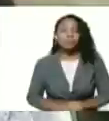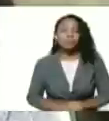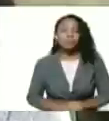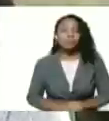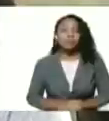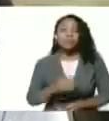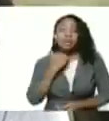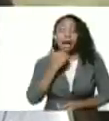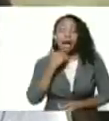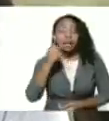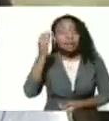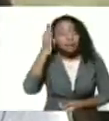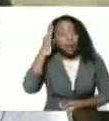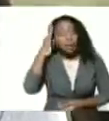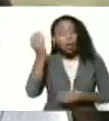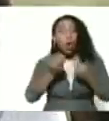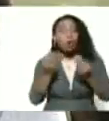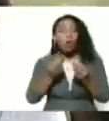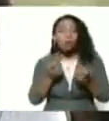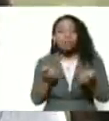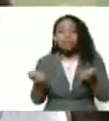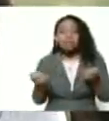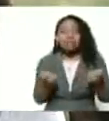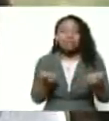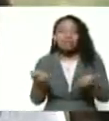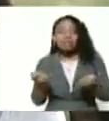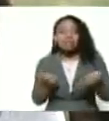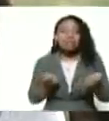si alguien sabe rendir